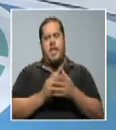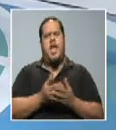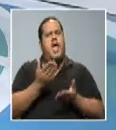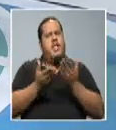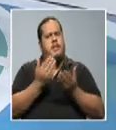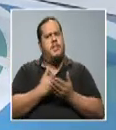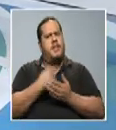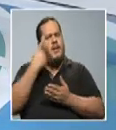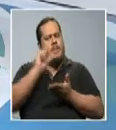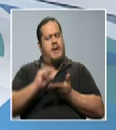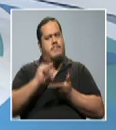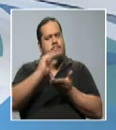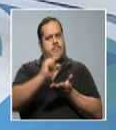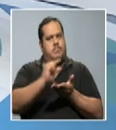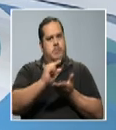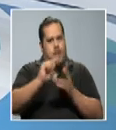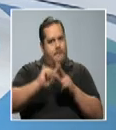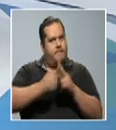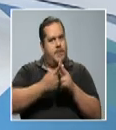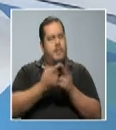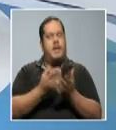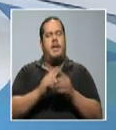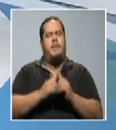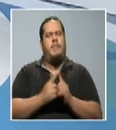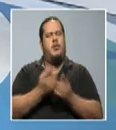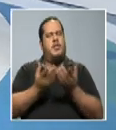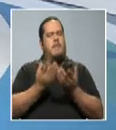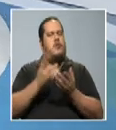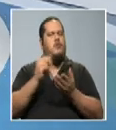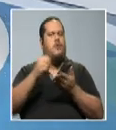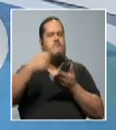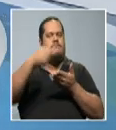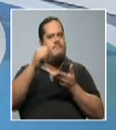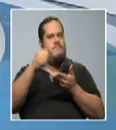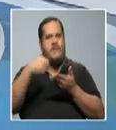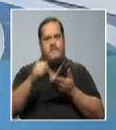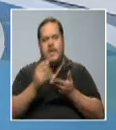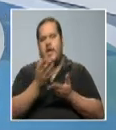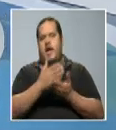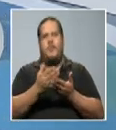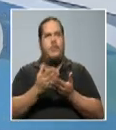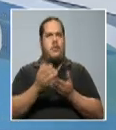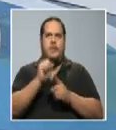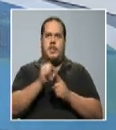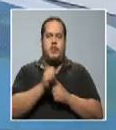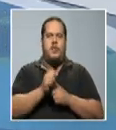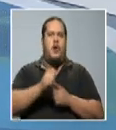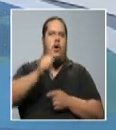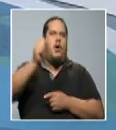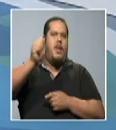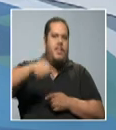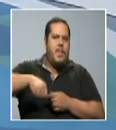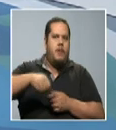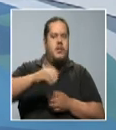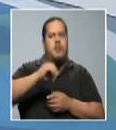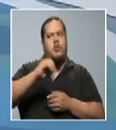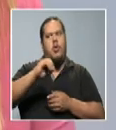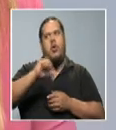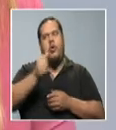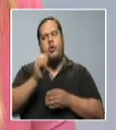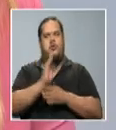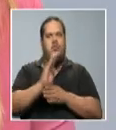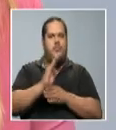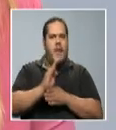prima, pero en muchas ocasiones no califica por una u otra razón, tarjetas de crédito, otras deudas con entidades no